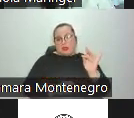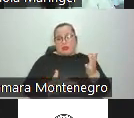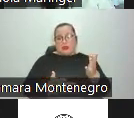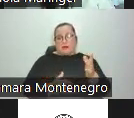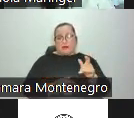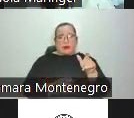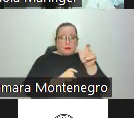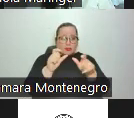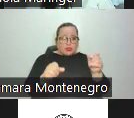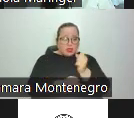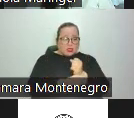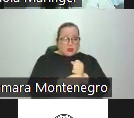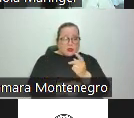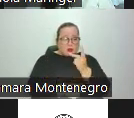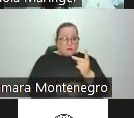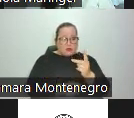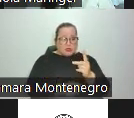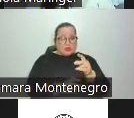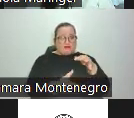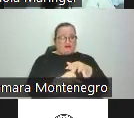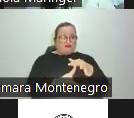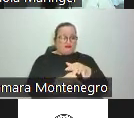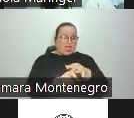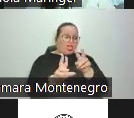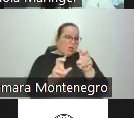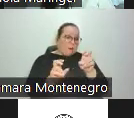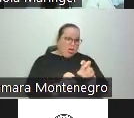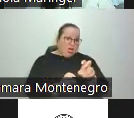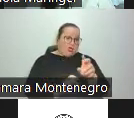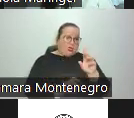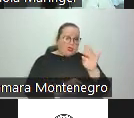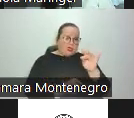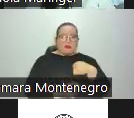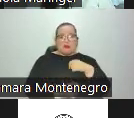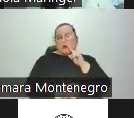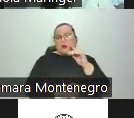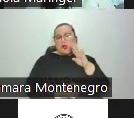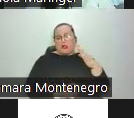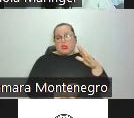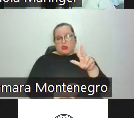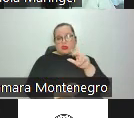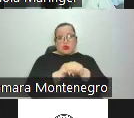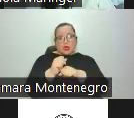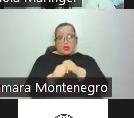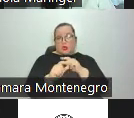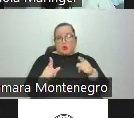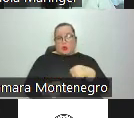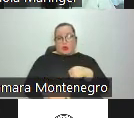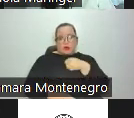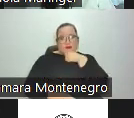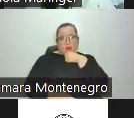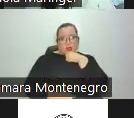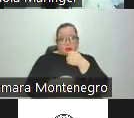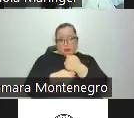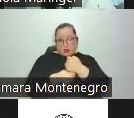los empleadores te molestan por la edad. Y yo tengo 48 años y también para mí me han encontrado vieja para el rubro que